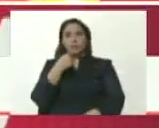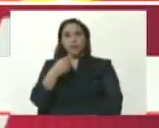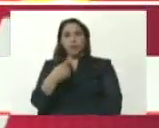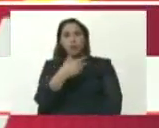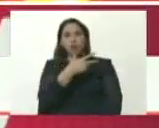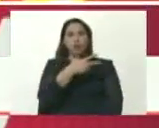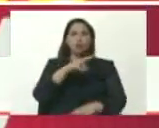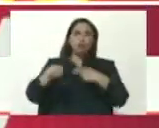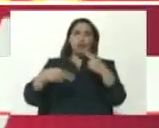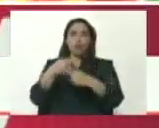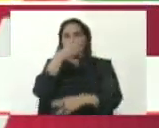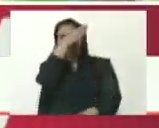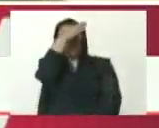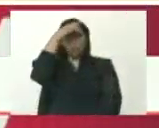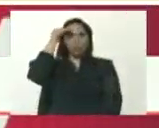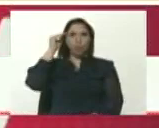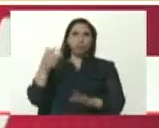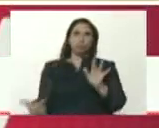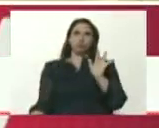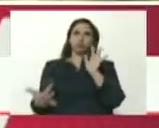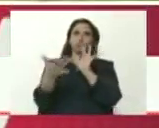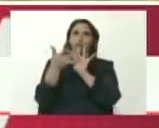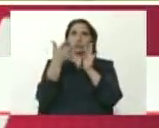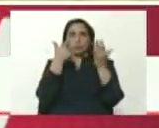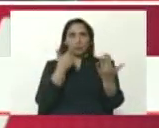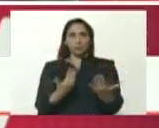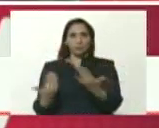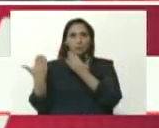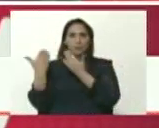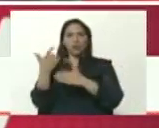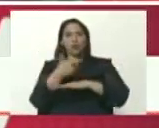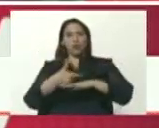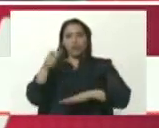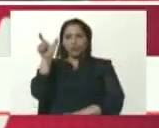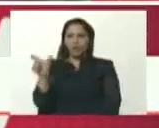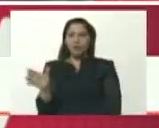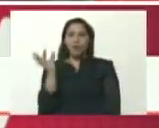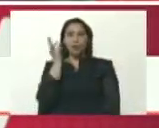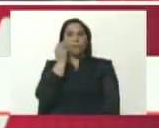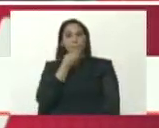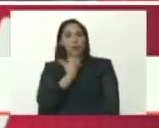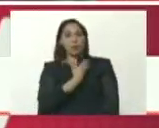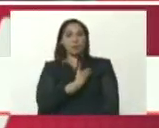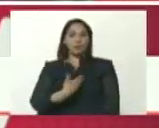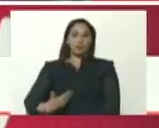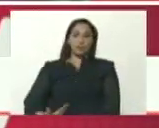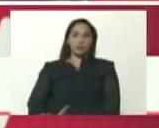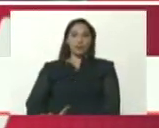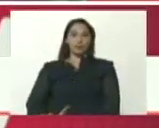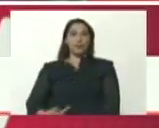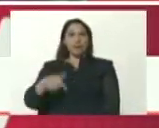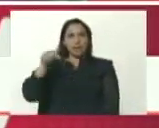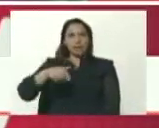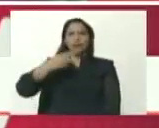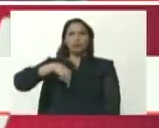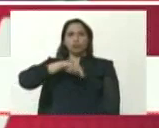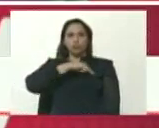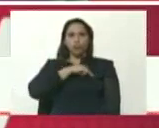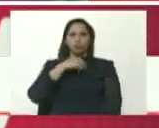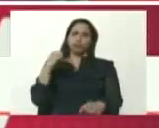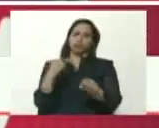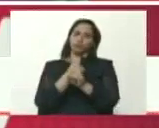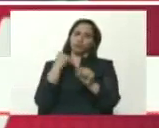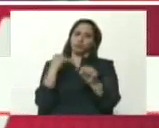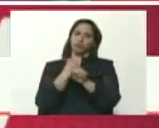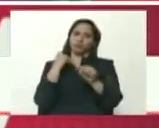Trump. Adelante, ciudadana gobernadora. Bueno, mi presidente, aquí estamos pues